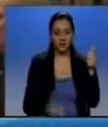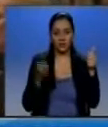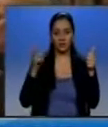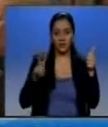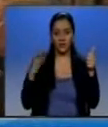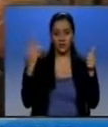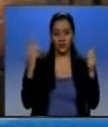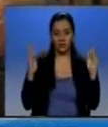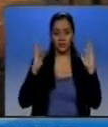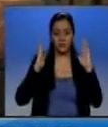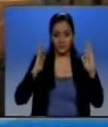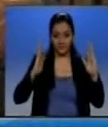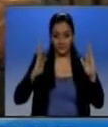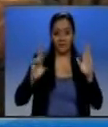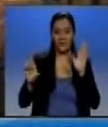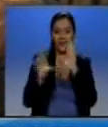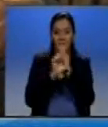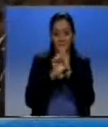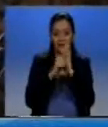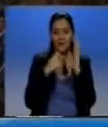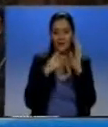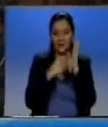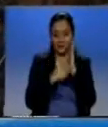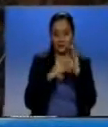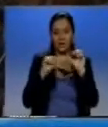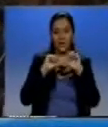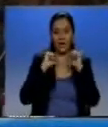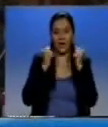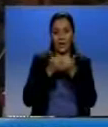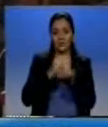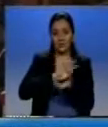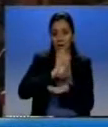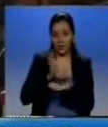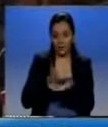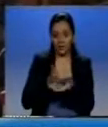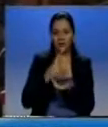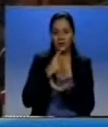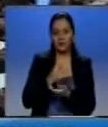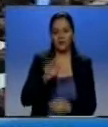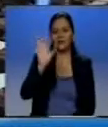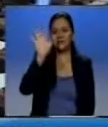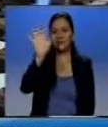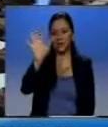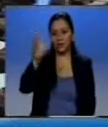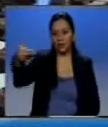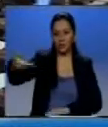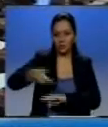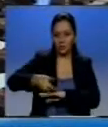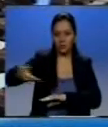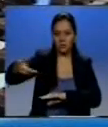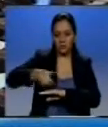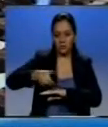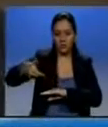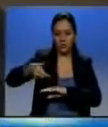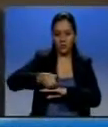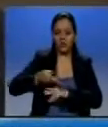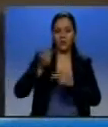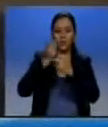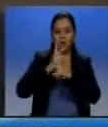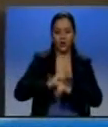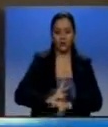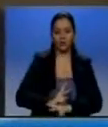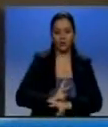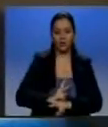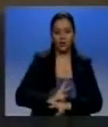a través de su legislativo, ha denunciado o ha rescindido oficialmente 5 tratados bilaterales de protección de inversiones. Contrario a